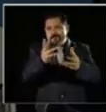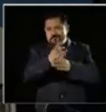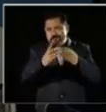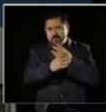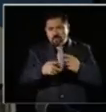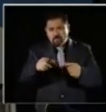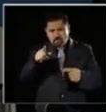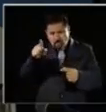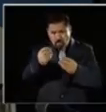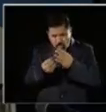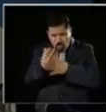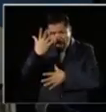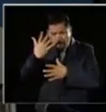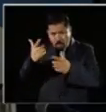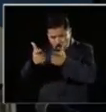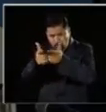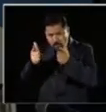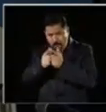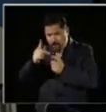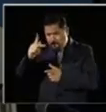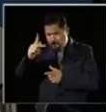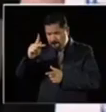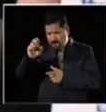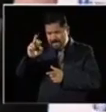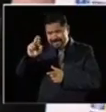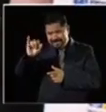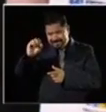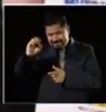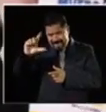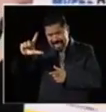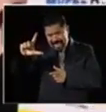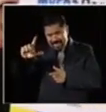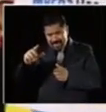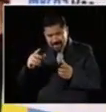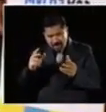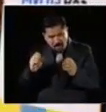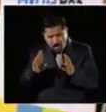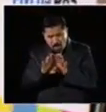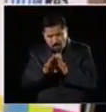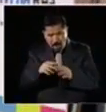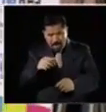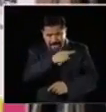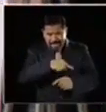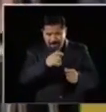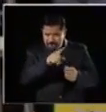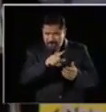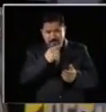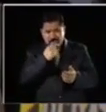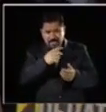de periciales o reforzaría a la Policía Municipal en ese sentido? La reforzaría. Yo te digo, de como voz ciudadana, de que no